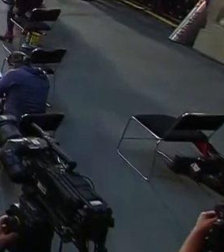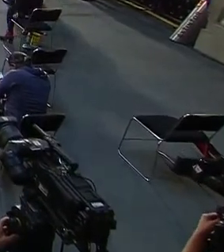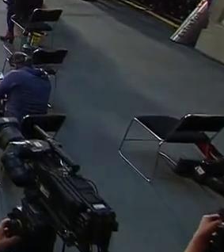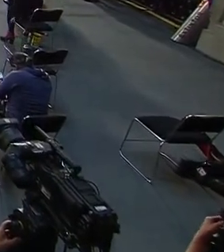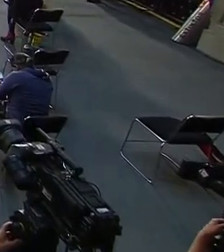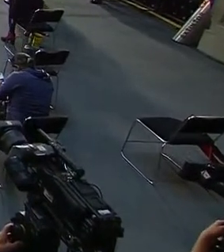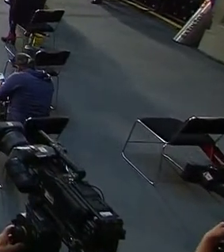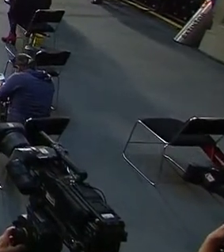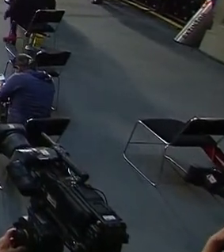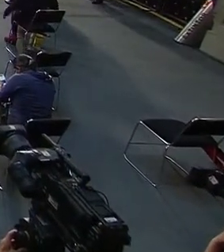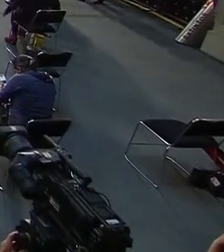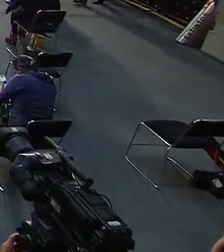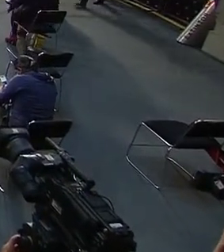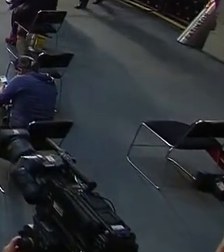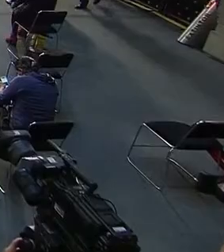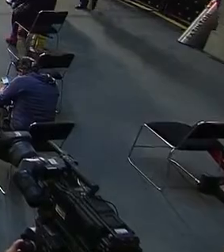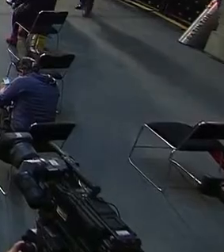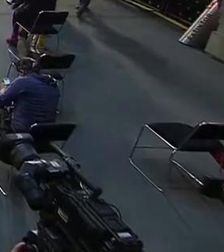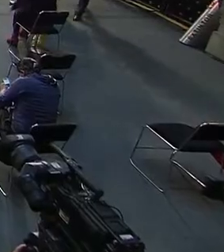Vamos.